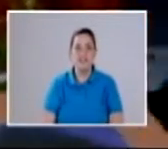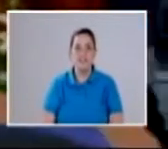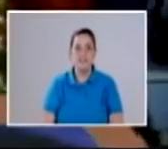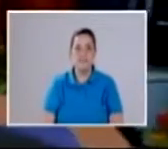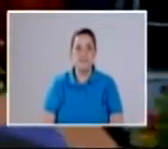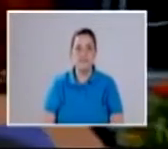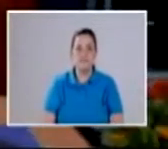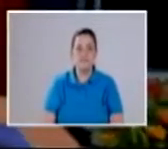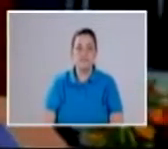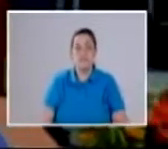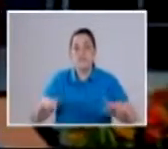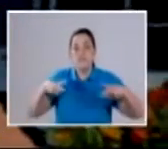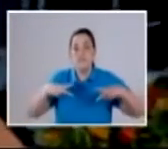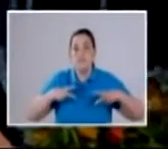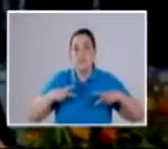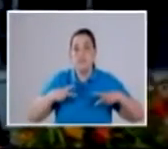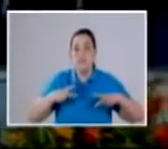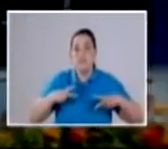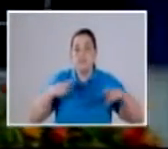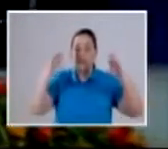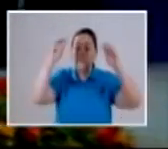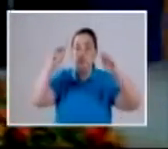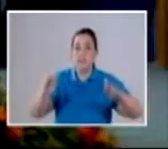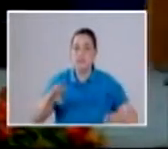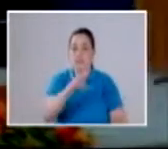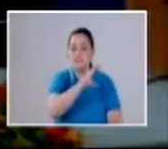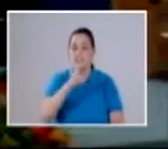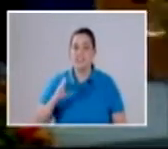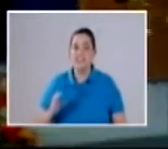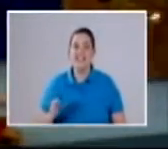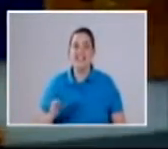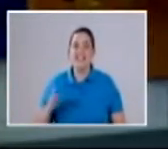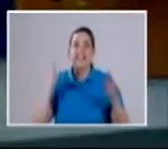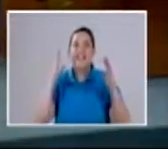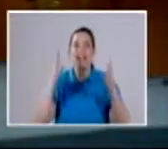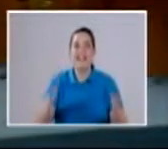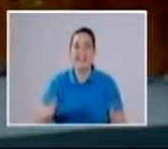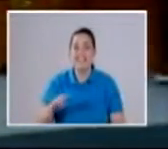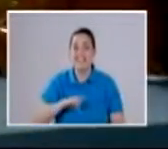Entonces hay cristianos, gallinas.